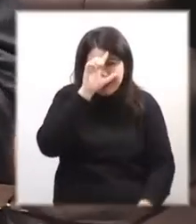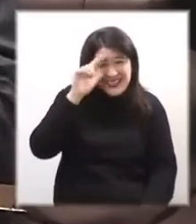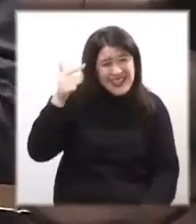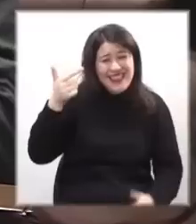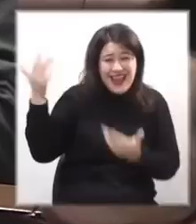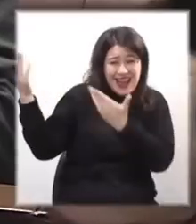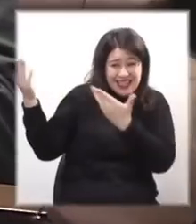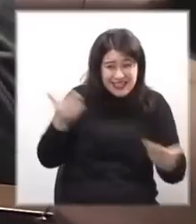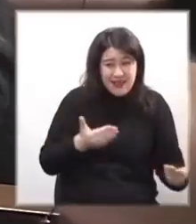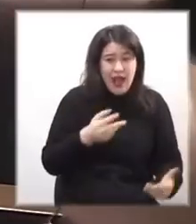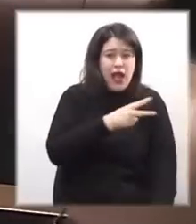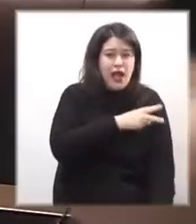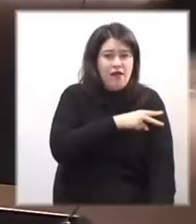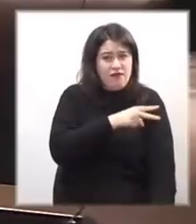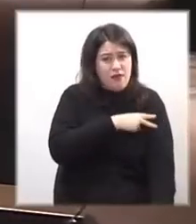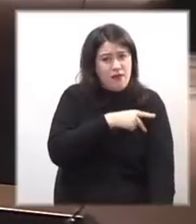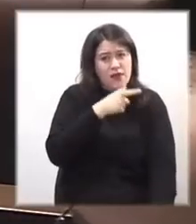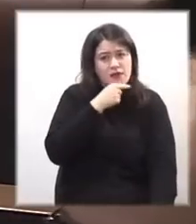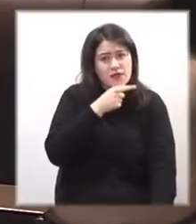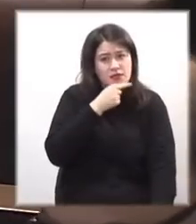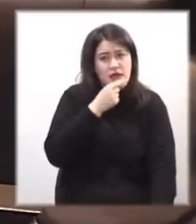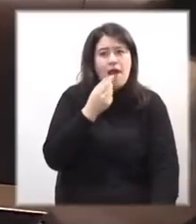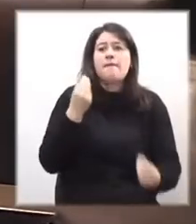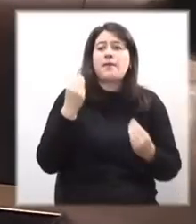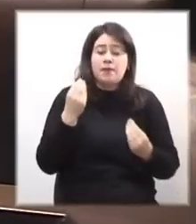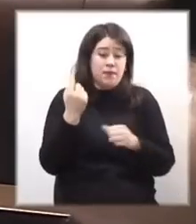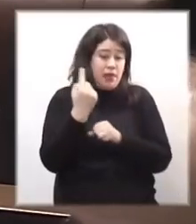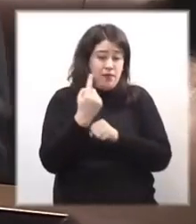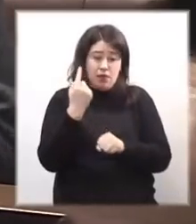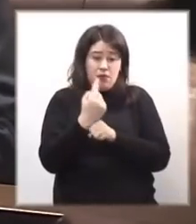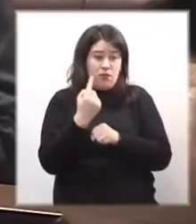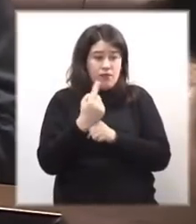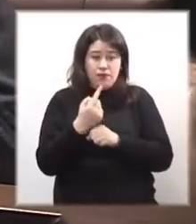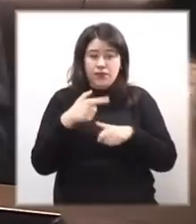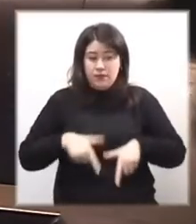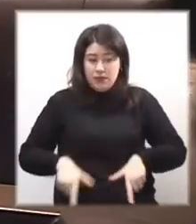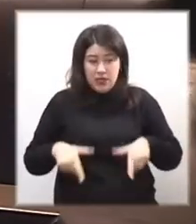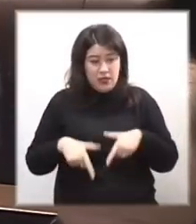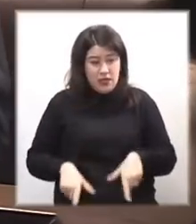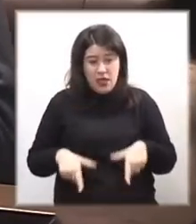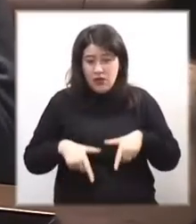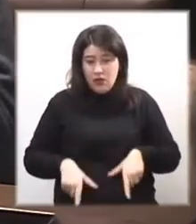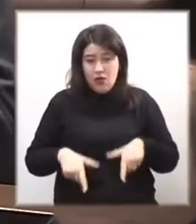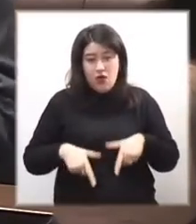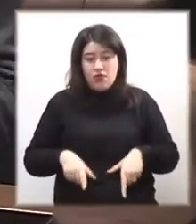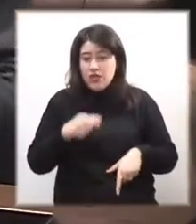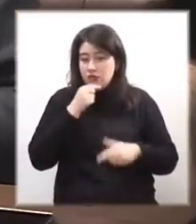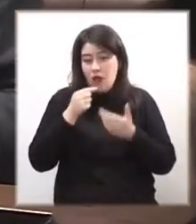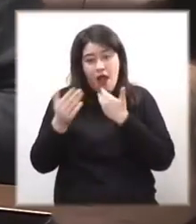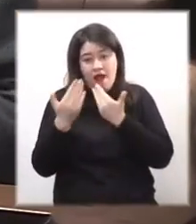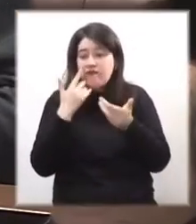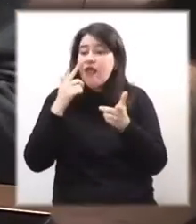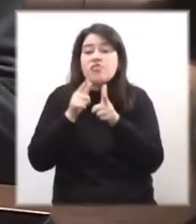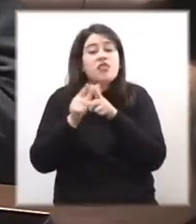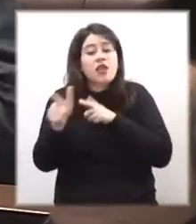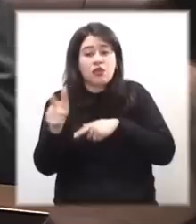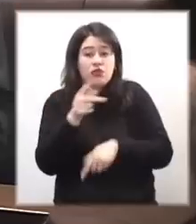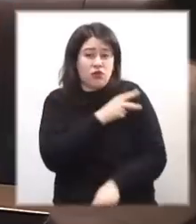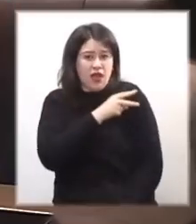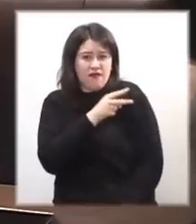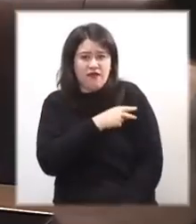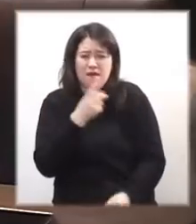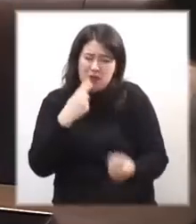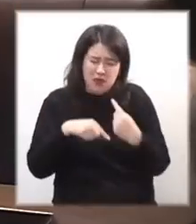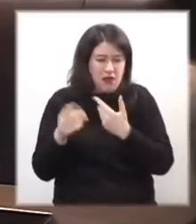a los jefes de policía es todo un gesto, porque para algo está el ministro del Interior, para tener interlocución directa con los jefes y los jerarcas de la policía a